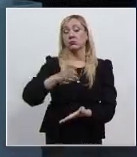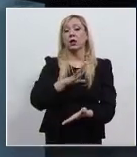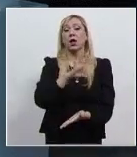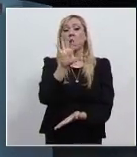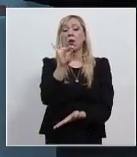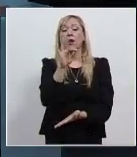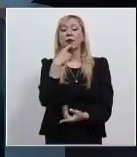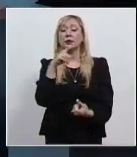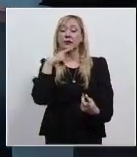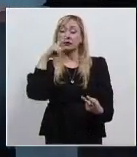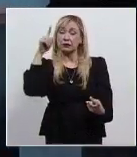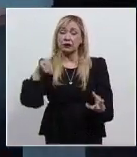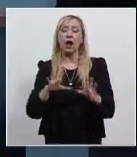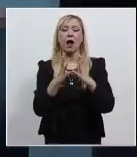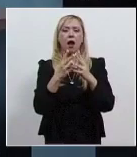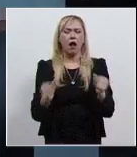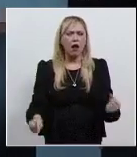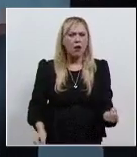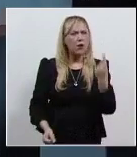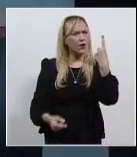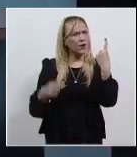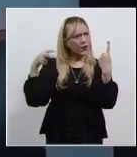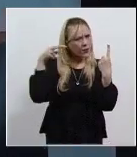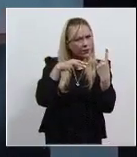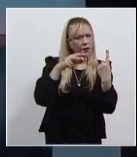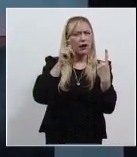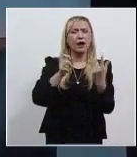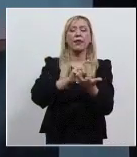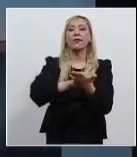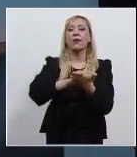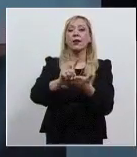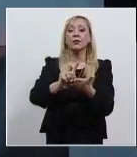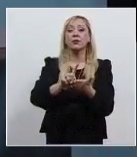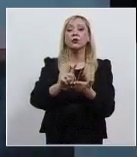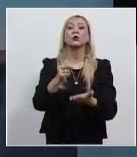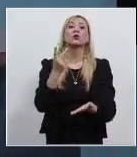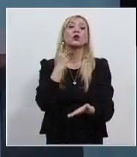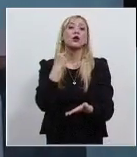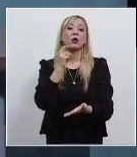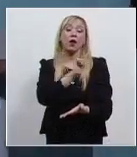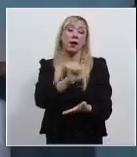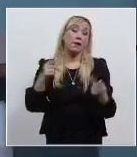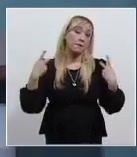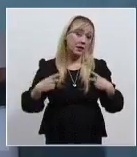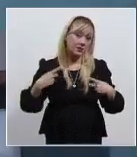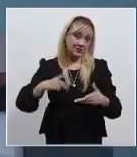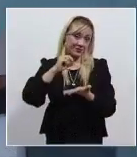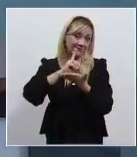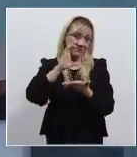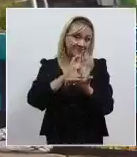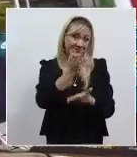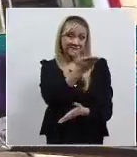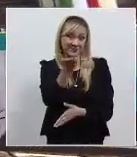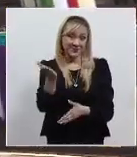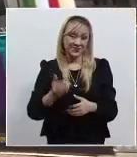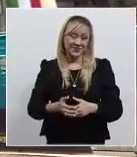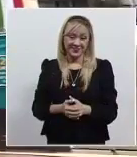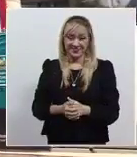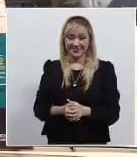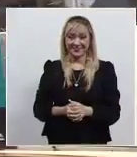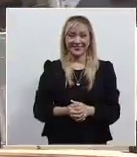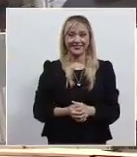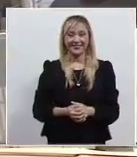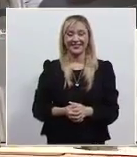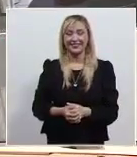de impugnación, entre ellos uno relacionado con los derechos políticos de las personas con discapacidad.